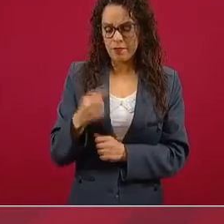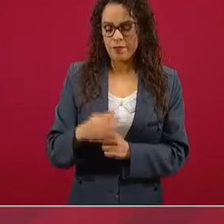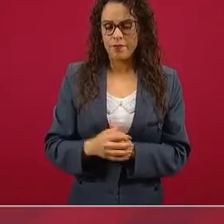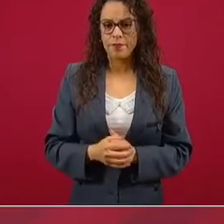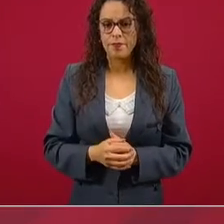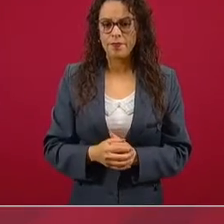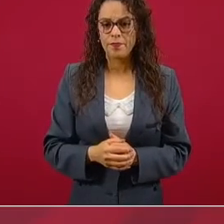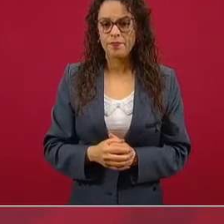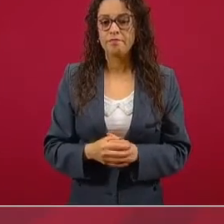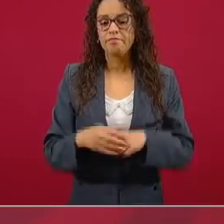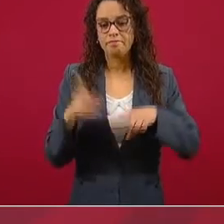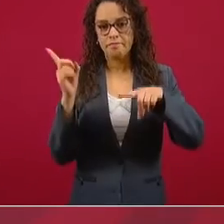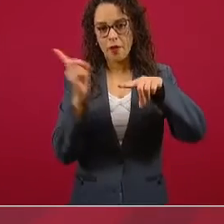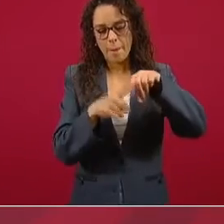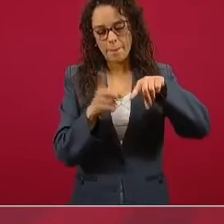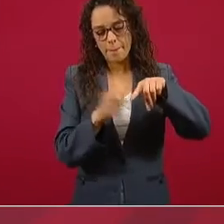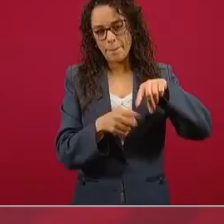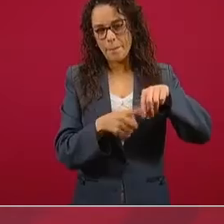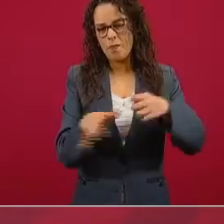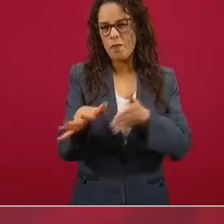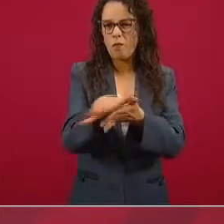erradicara la corrupción,